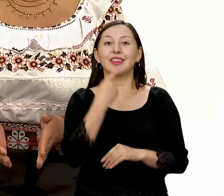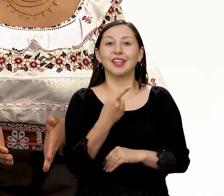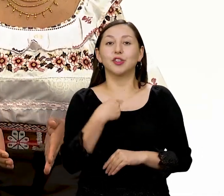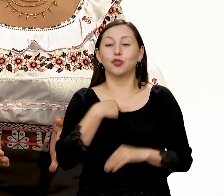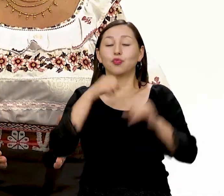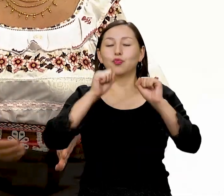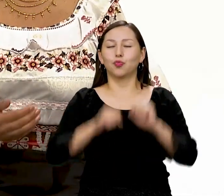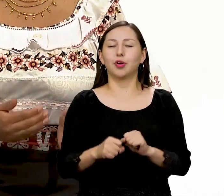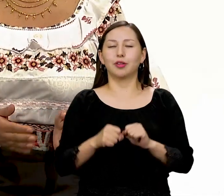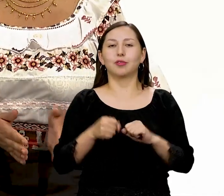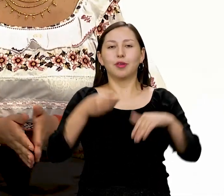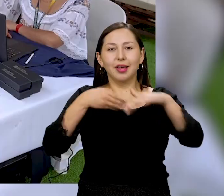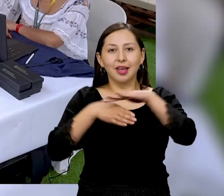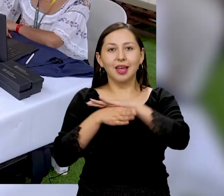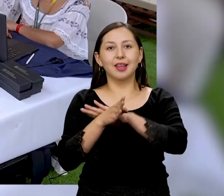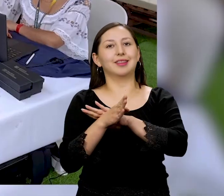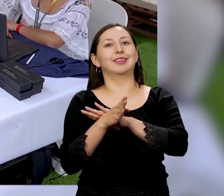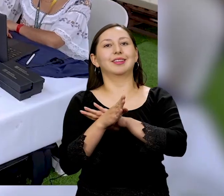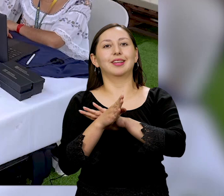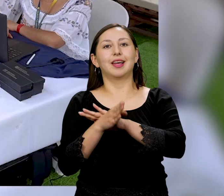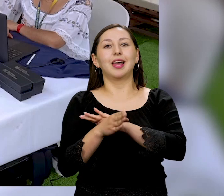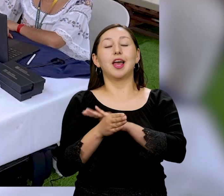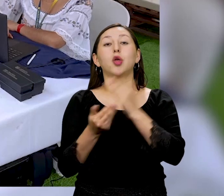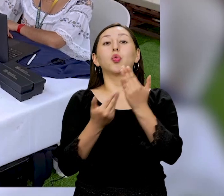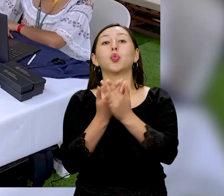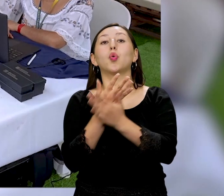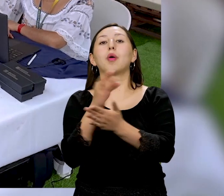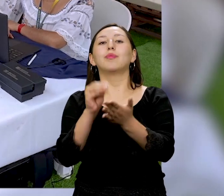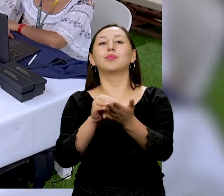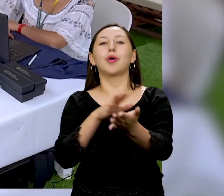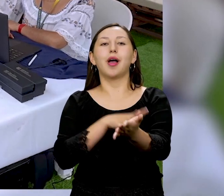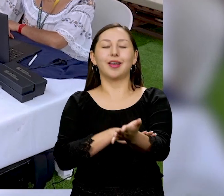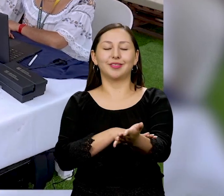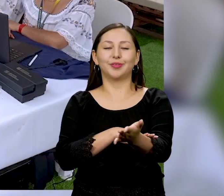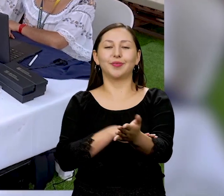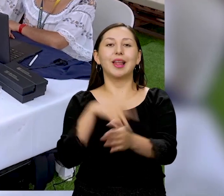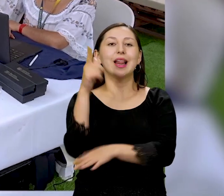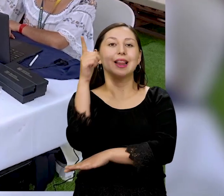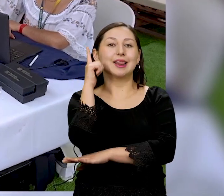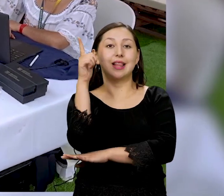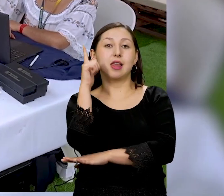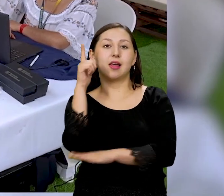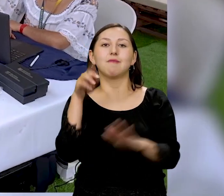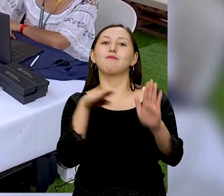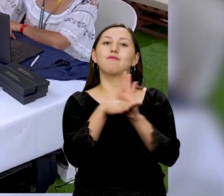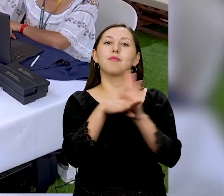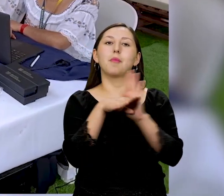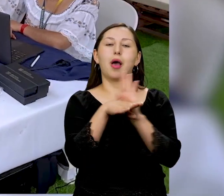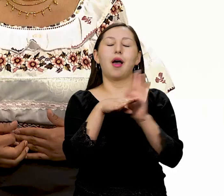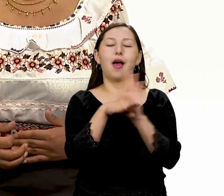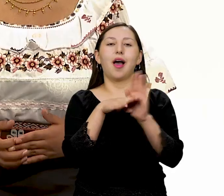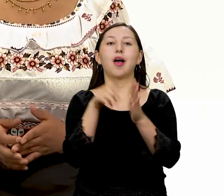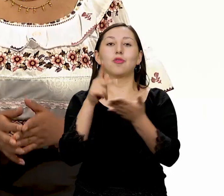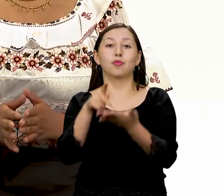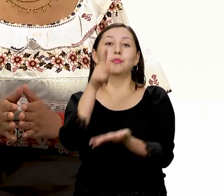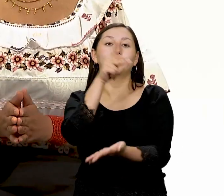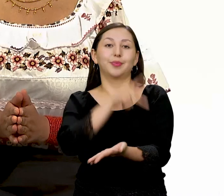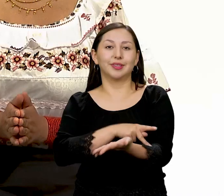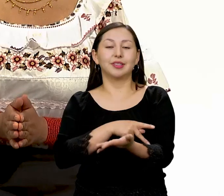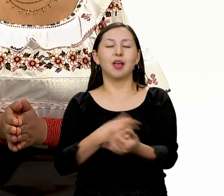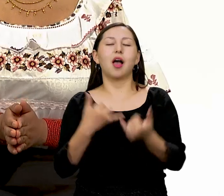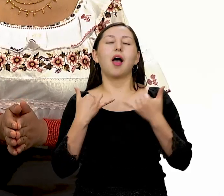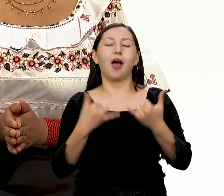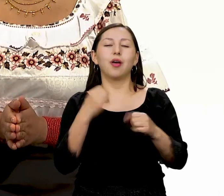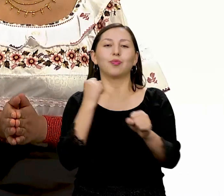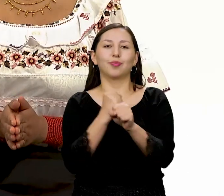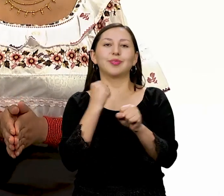permitieron ingresar, que es Futuros Líderes de Banco Pichincha, en el que estoy actualmente trabajando,